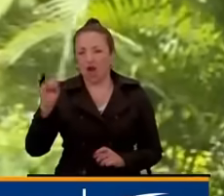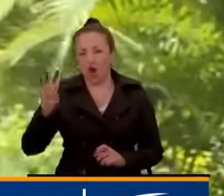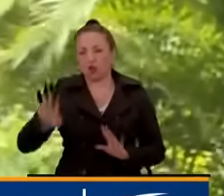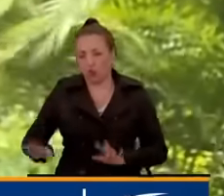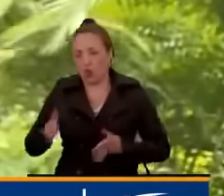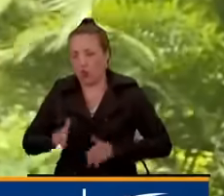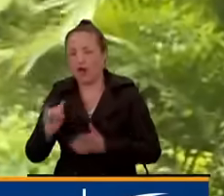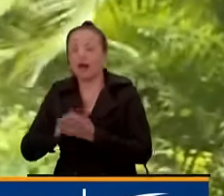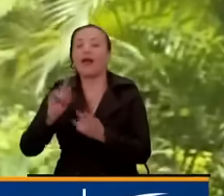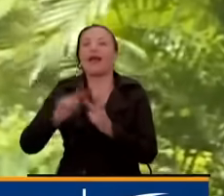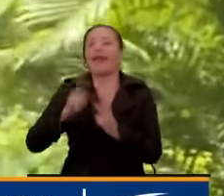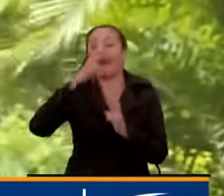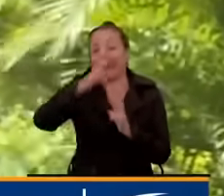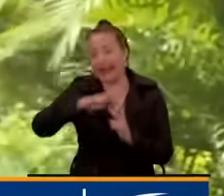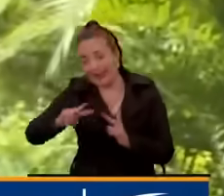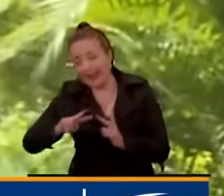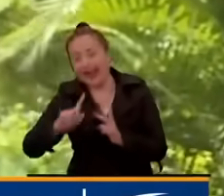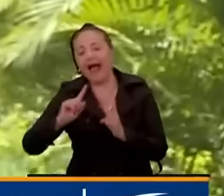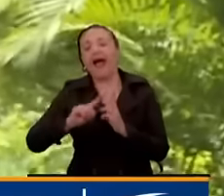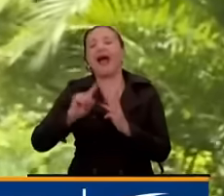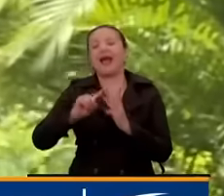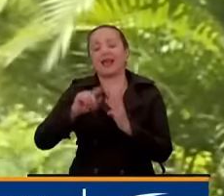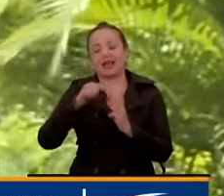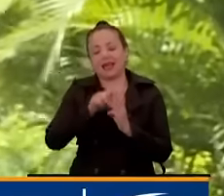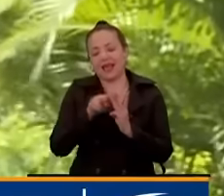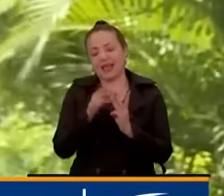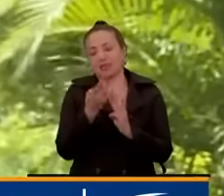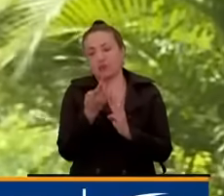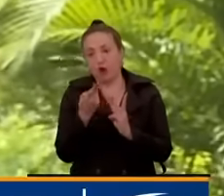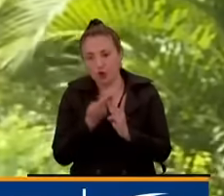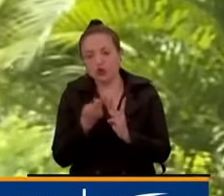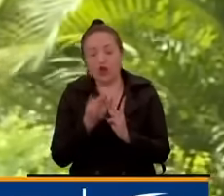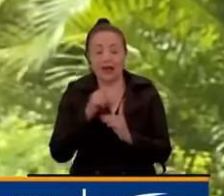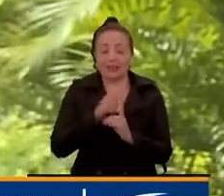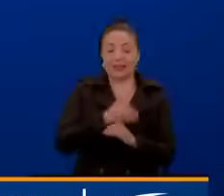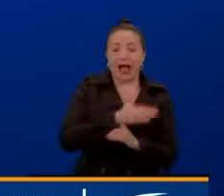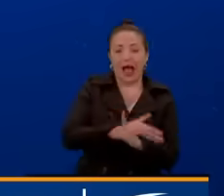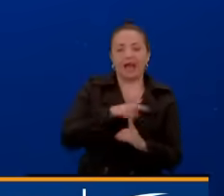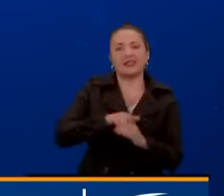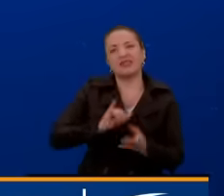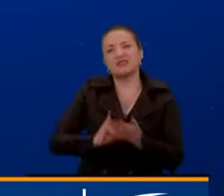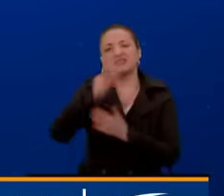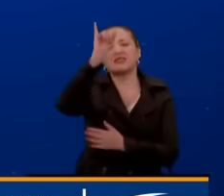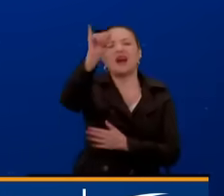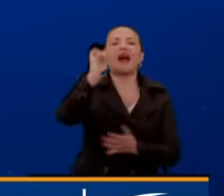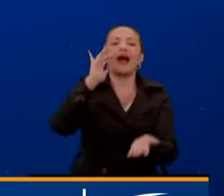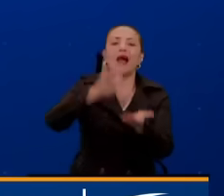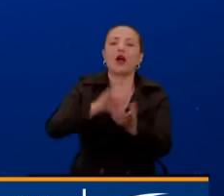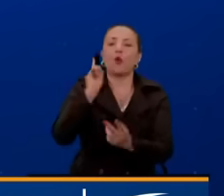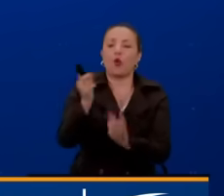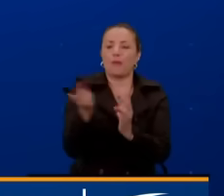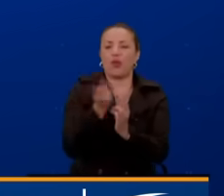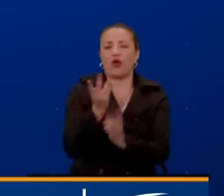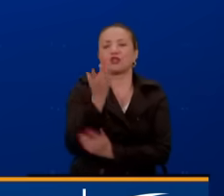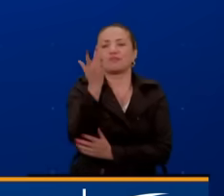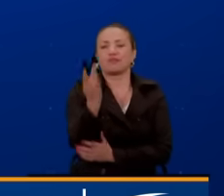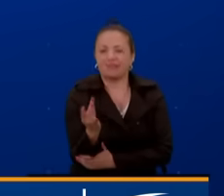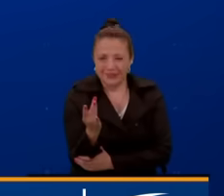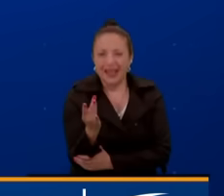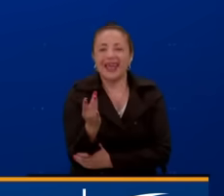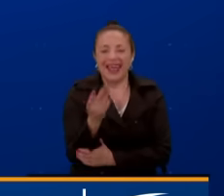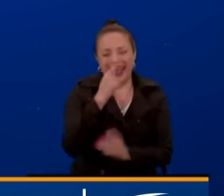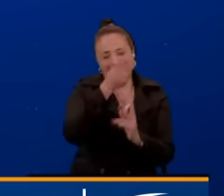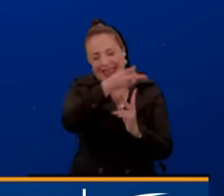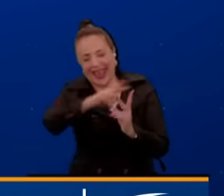yerno Rubén Rodríguez. Precisamente la comerciante había viajado hace unos días para asistir a la boda de su hija. Entre